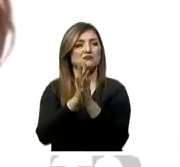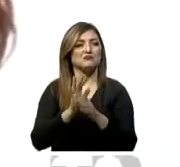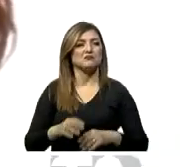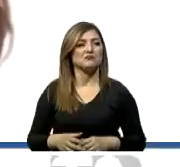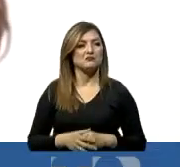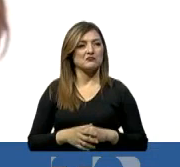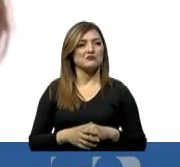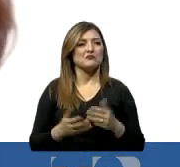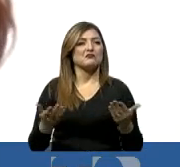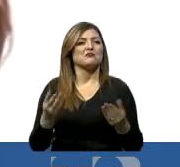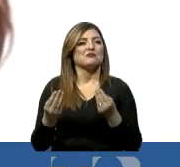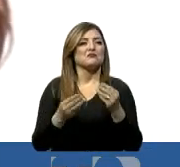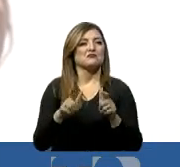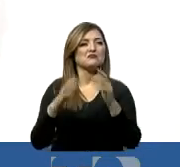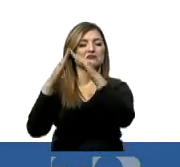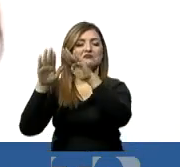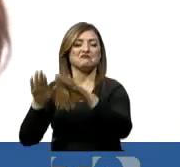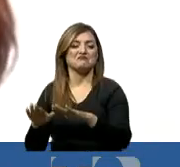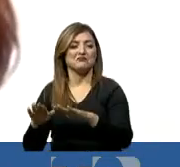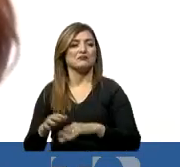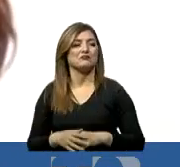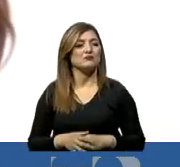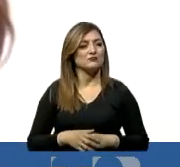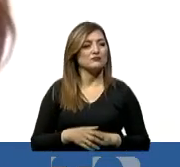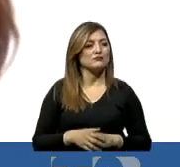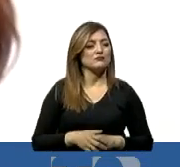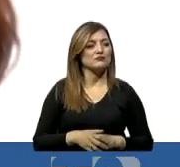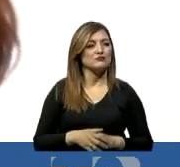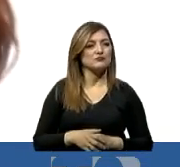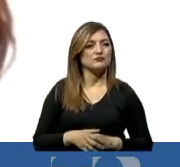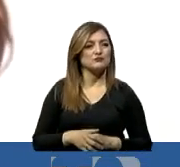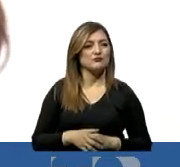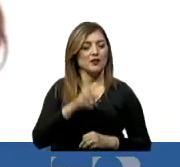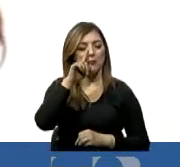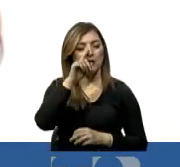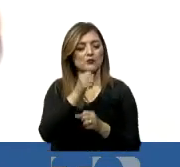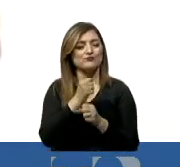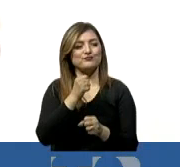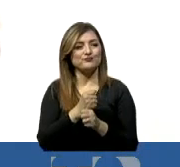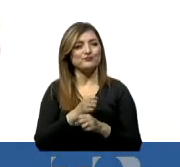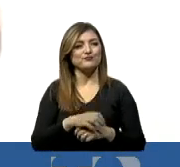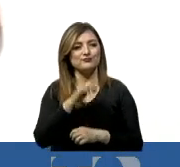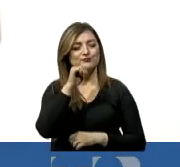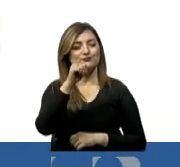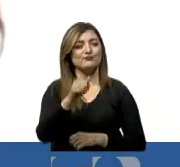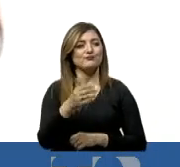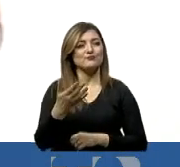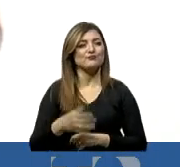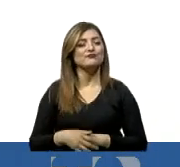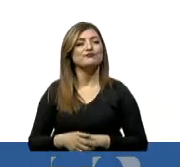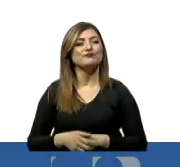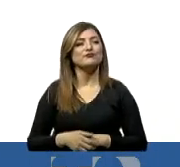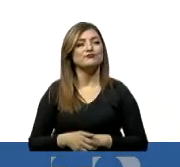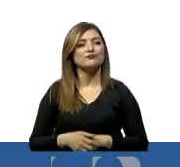en casa en una situación de no empleo, pero aparte de esto, el no tener empleo también ha generado la falta de dinero para